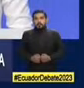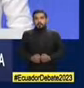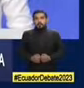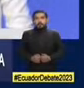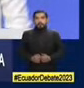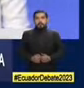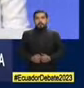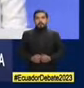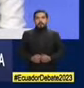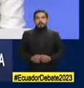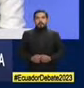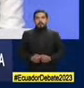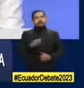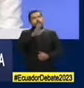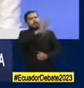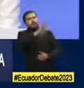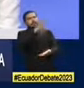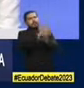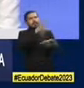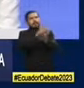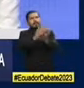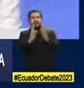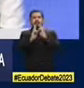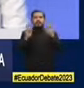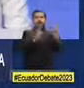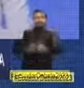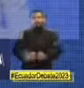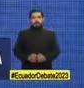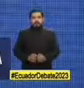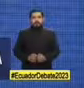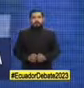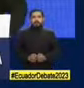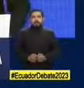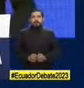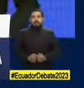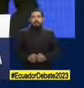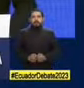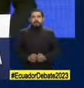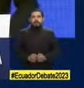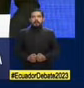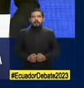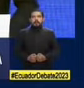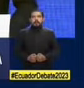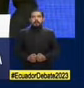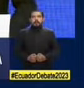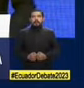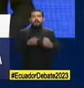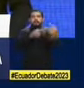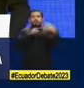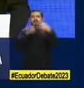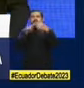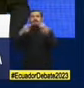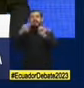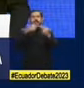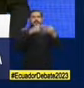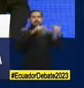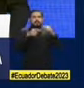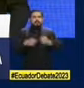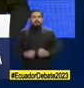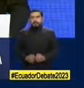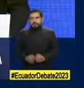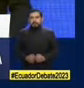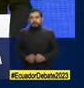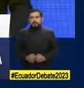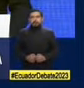favor, porque ustedes interrumpen a cada rato y no dejan ni contestar. Por favor, repítame la pregunta. Es que tanta discusión que tienen aquí ustedes.